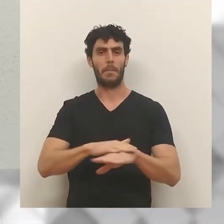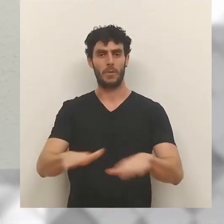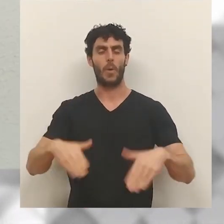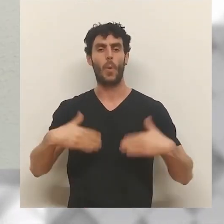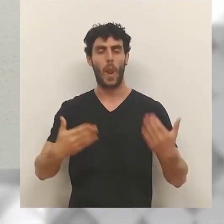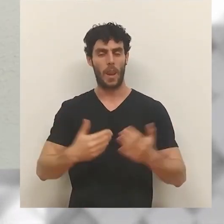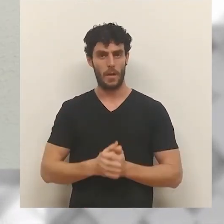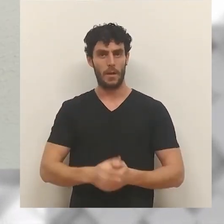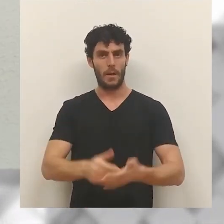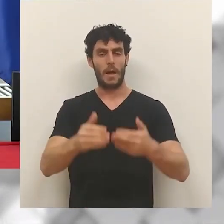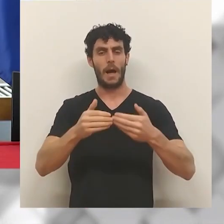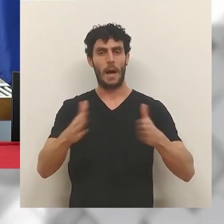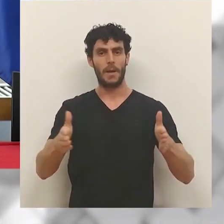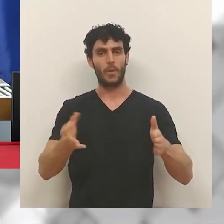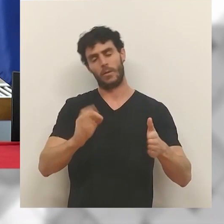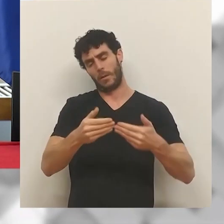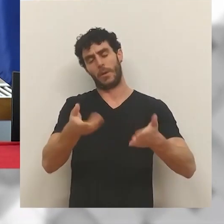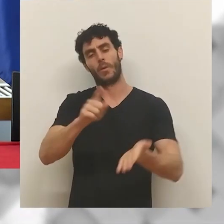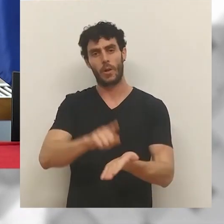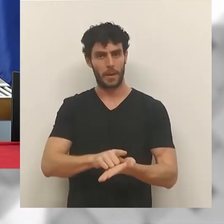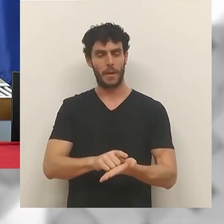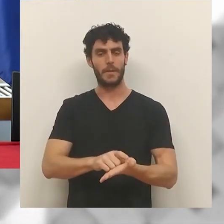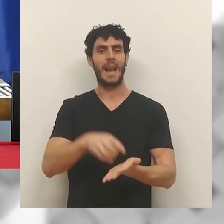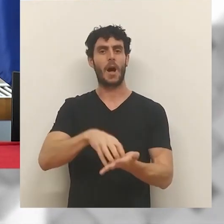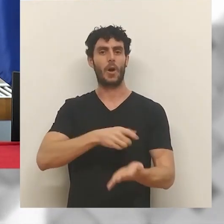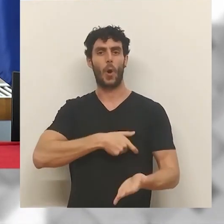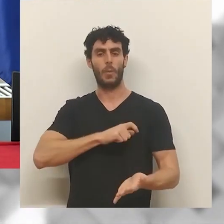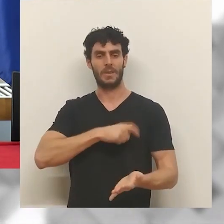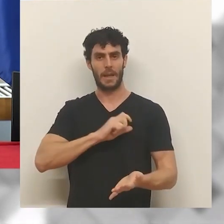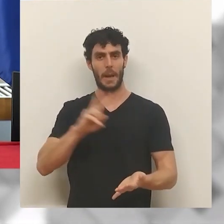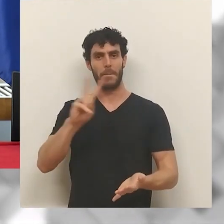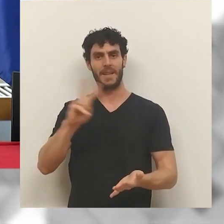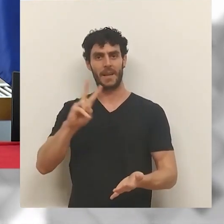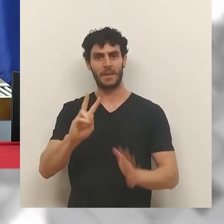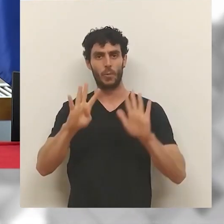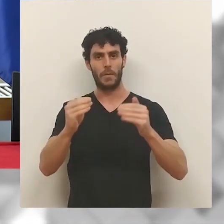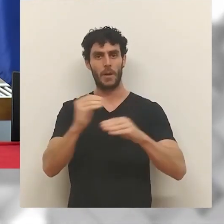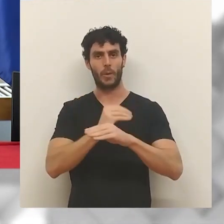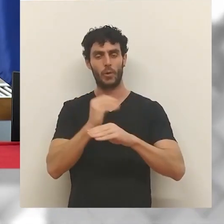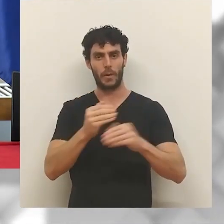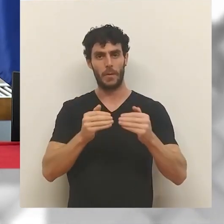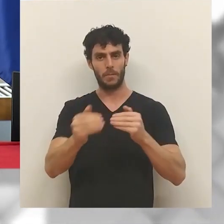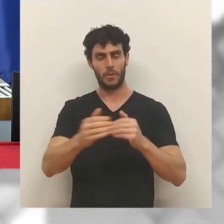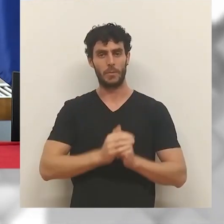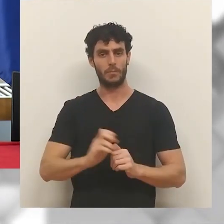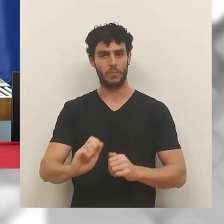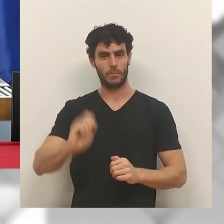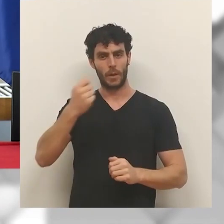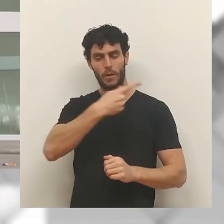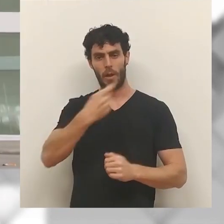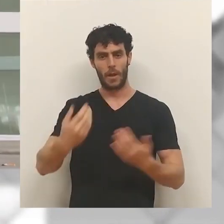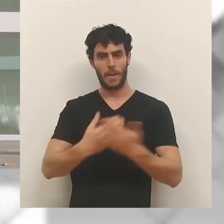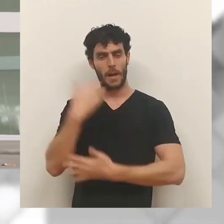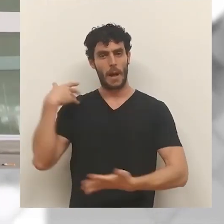Pero el hito fundamental va a ser la apertura o reapertura de la comisaría de Villegas el próximo 9 de